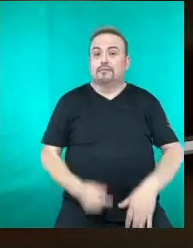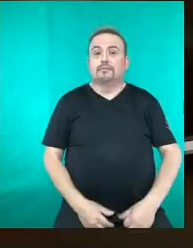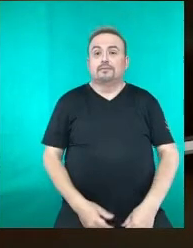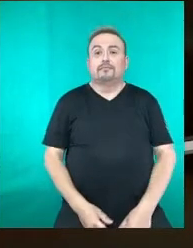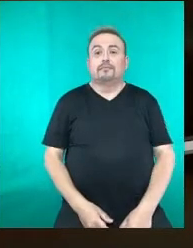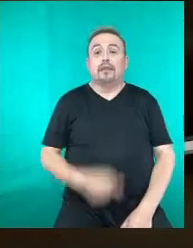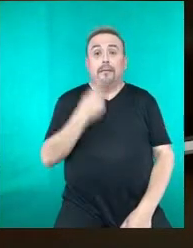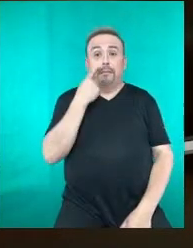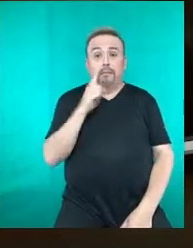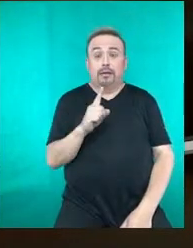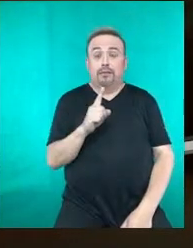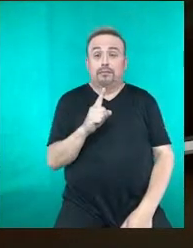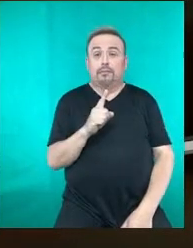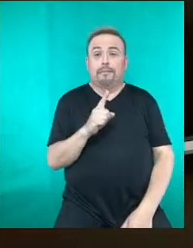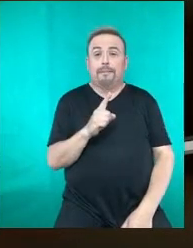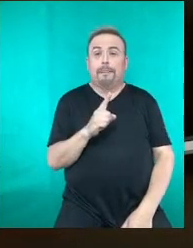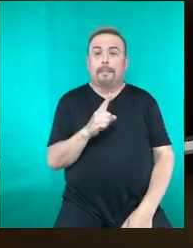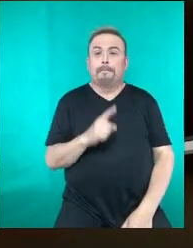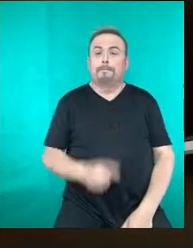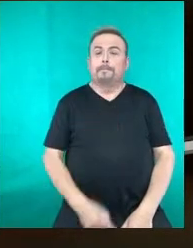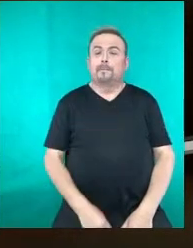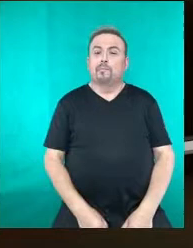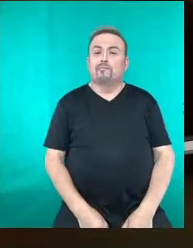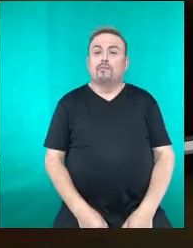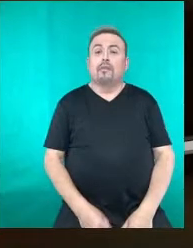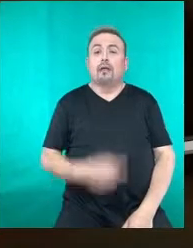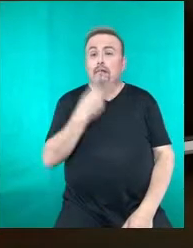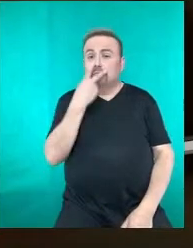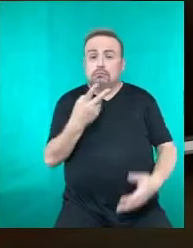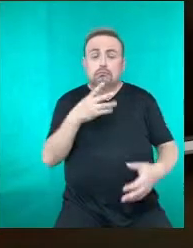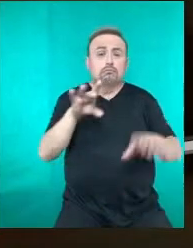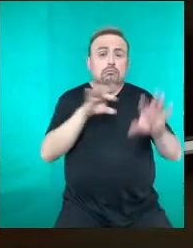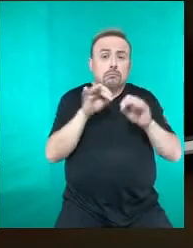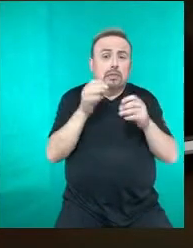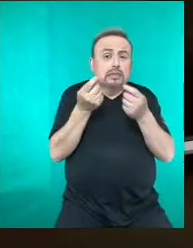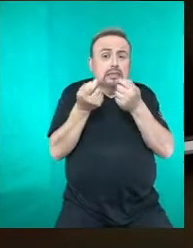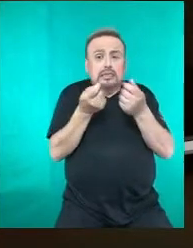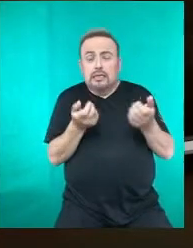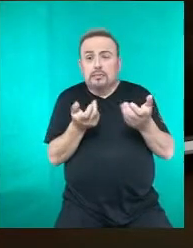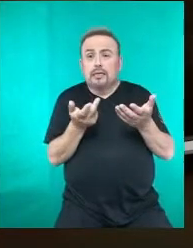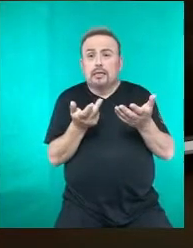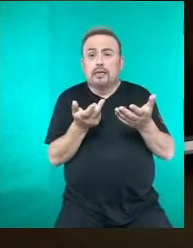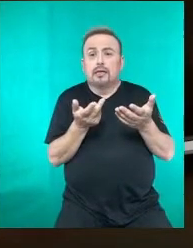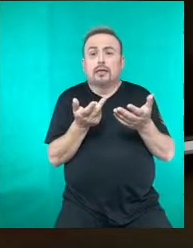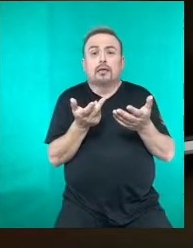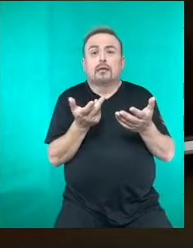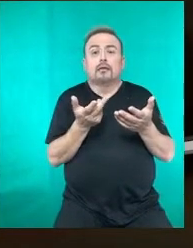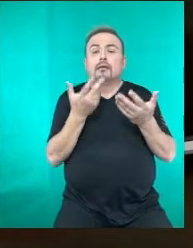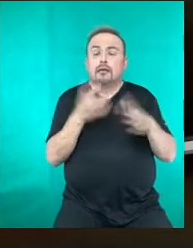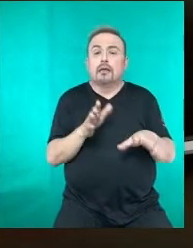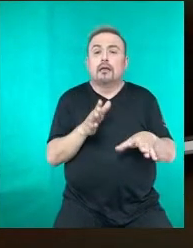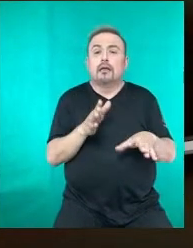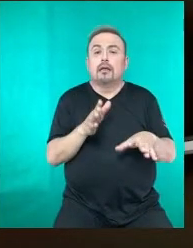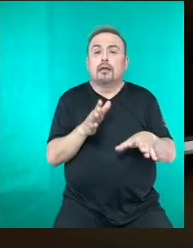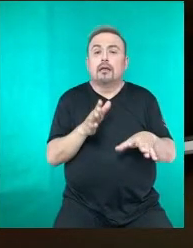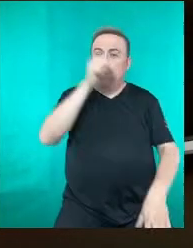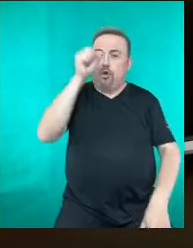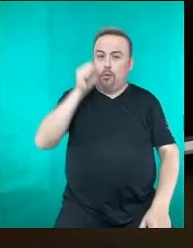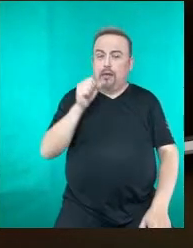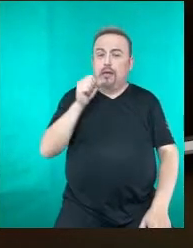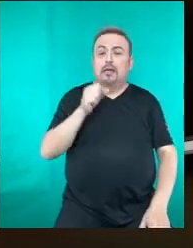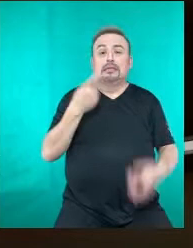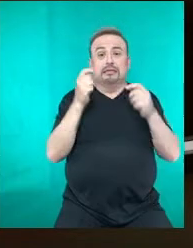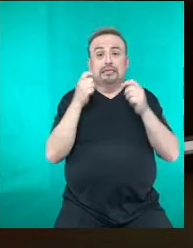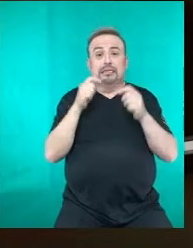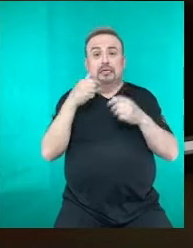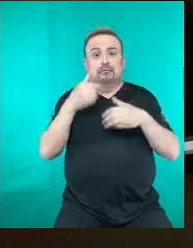Pero se están viendo alternativas similares a las que se aplicaron en Copiapó para tratar de darle